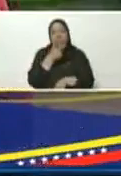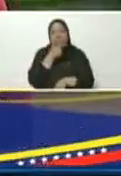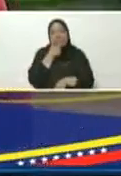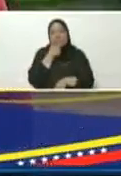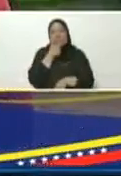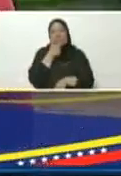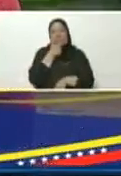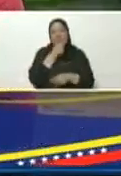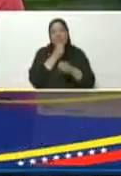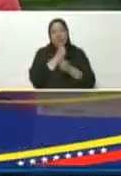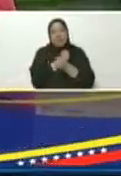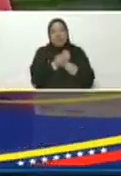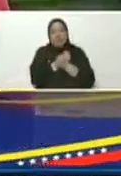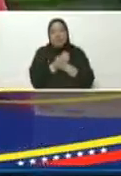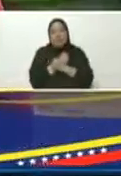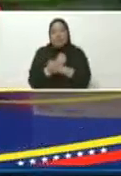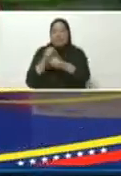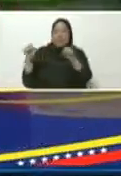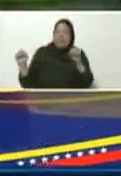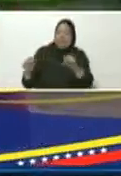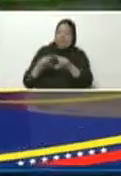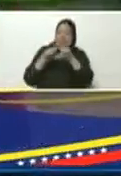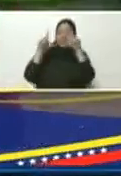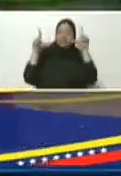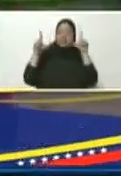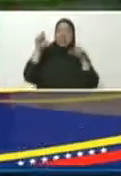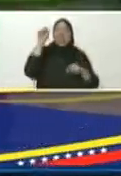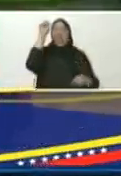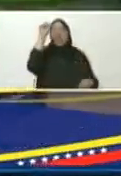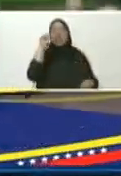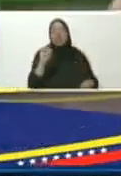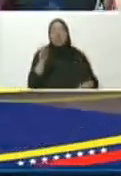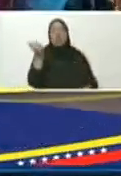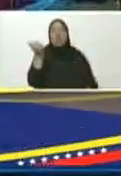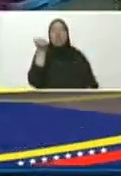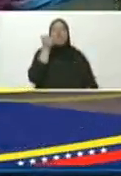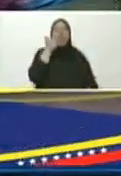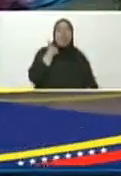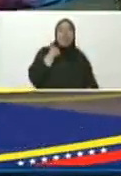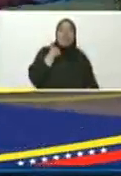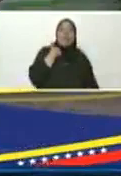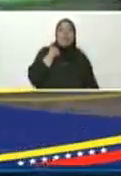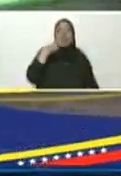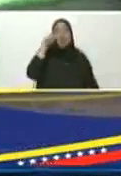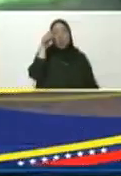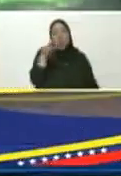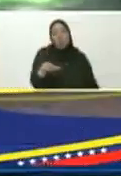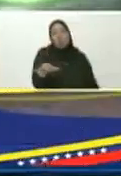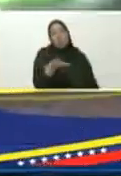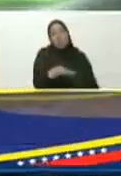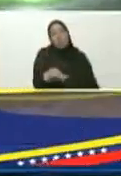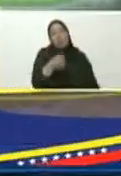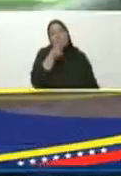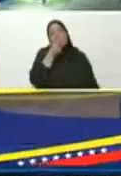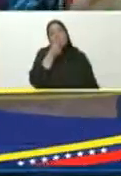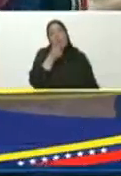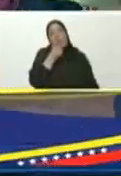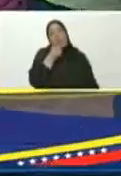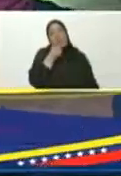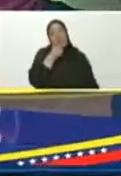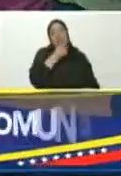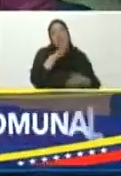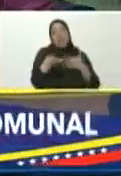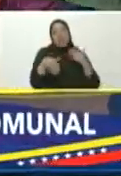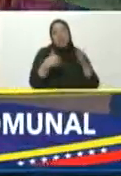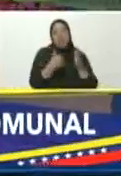amado, tan admirado sur de Valencia, con este pueblo maravilloso y hermoso que usted vio a lo largo y ancho de